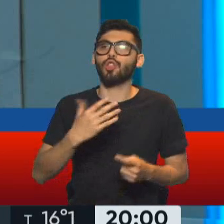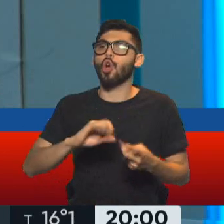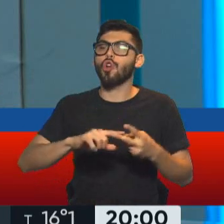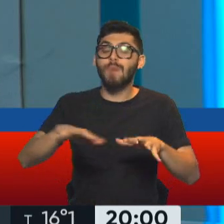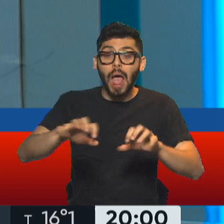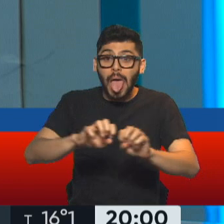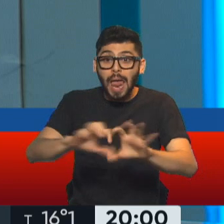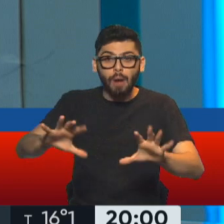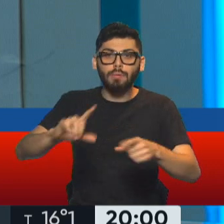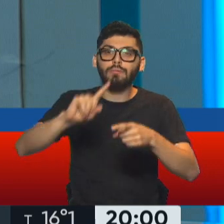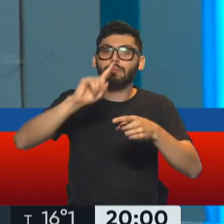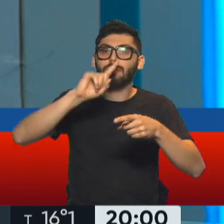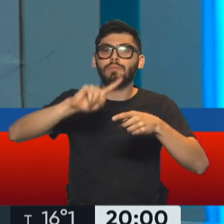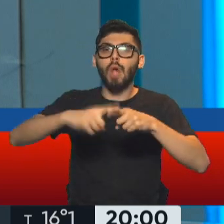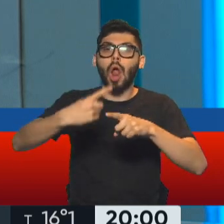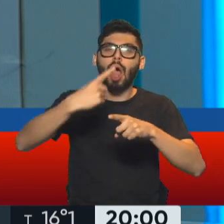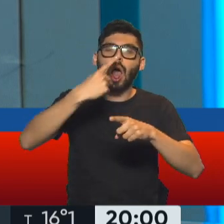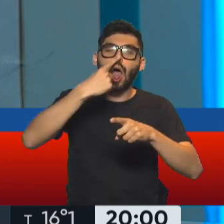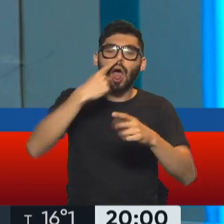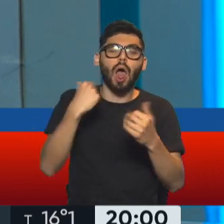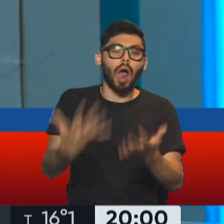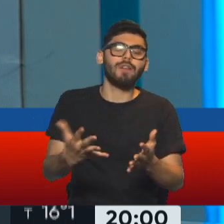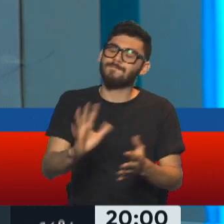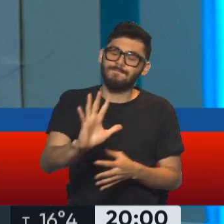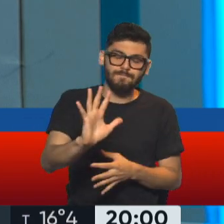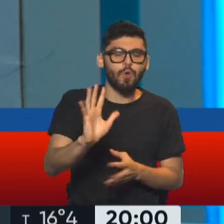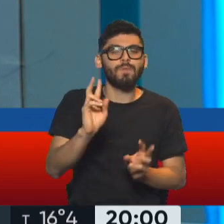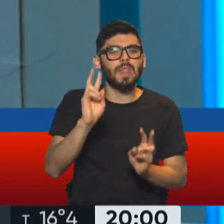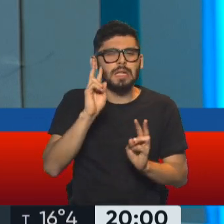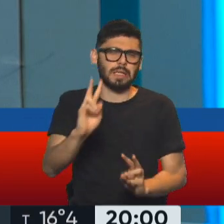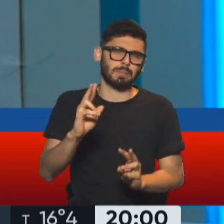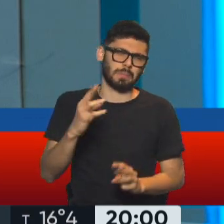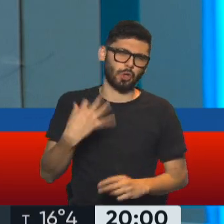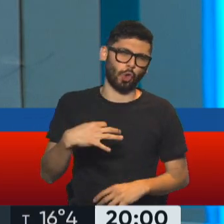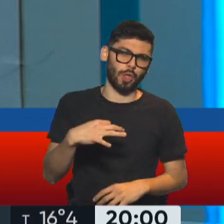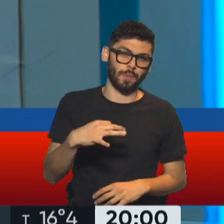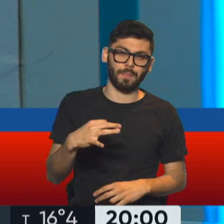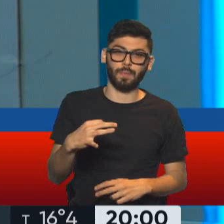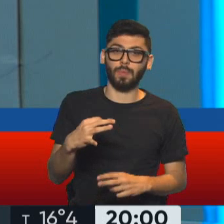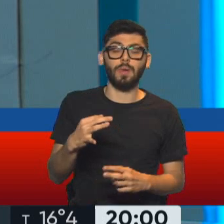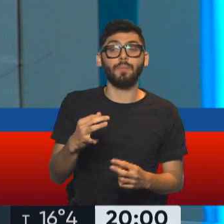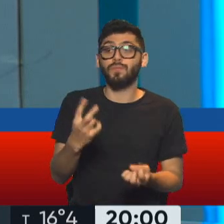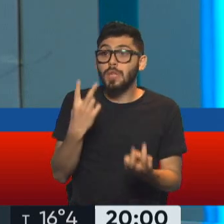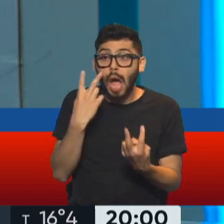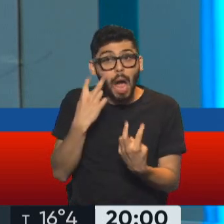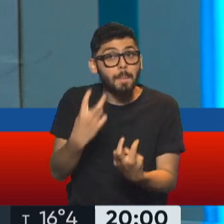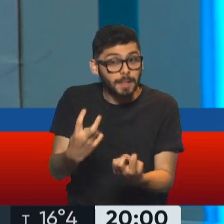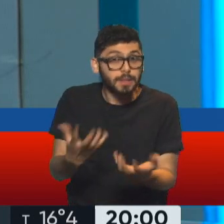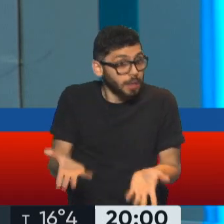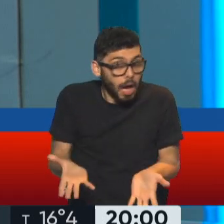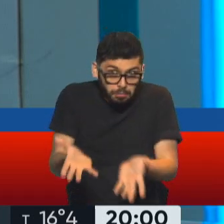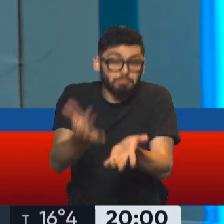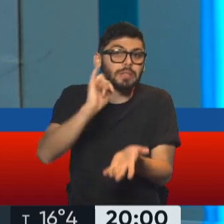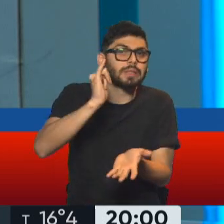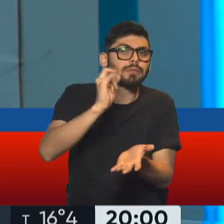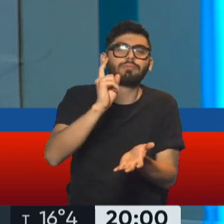deben ser utilizadas políticamente, deben ser miradas con mucho respeto y si hay que investigar lo que pasó, se investiga. Pero